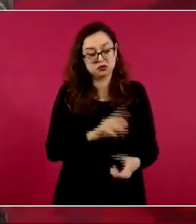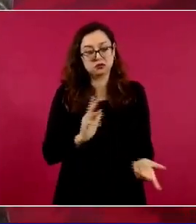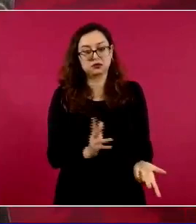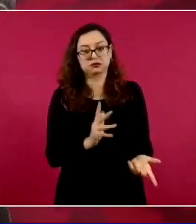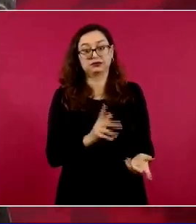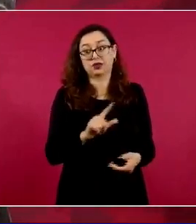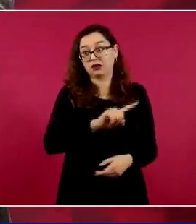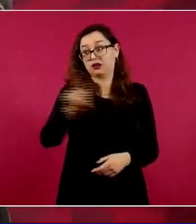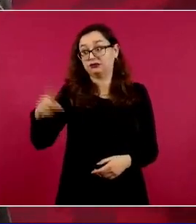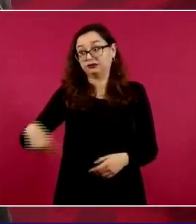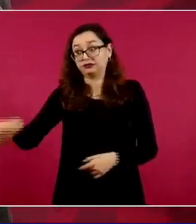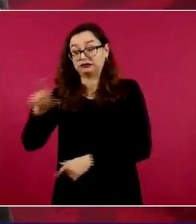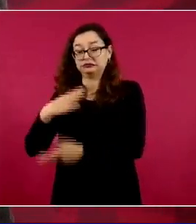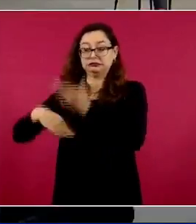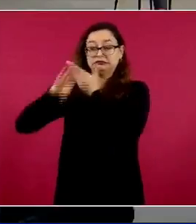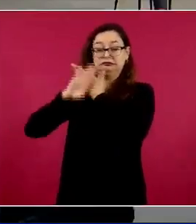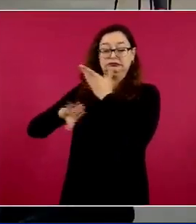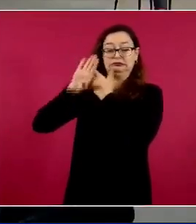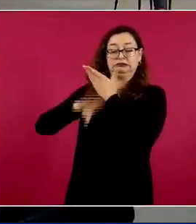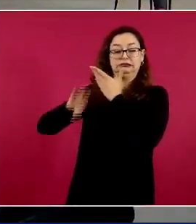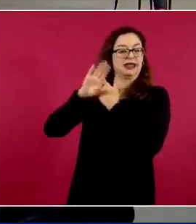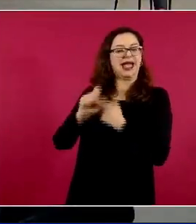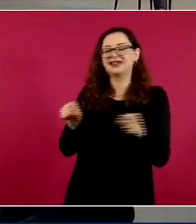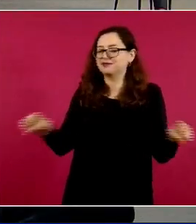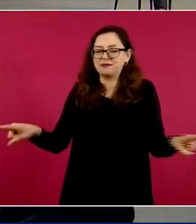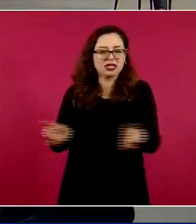los otros lo piensan,